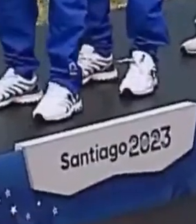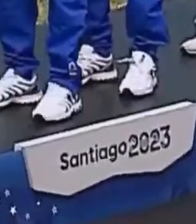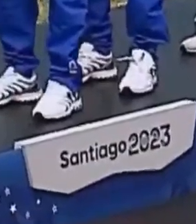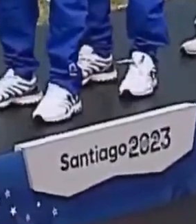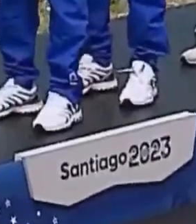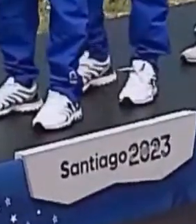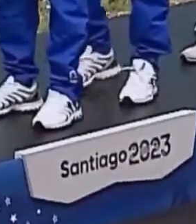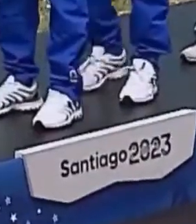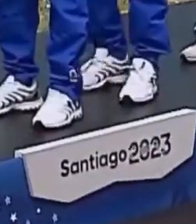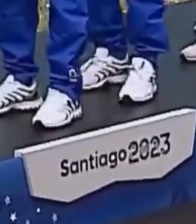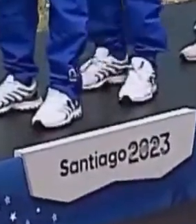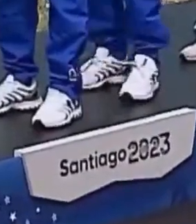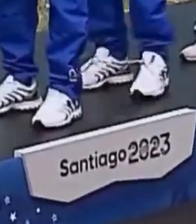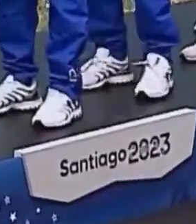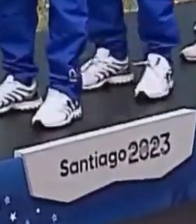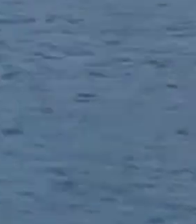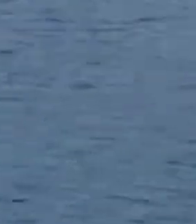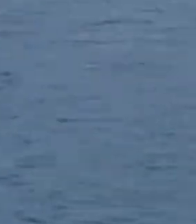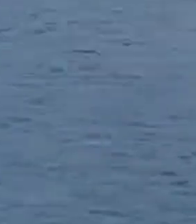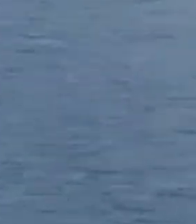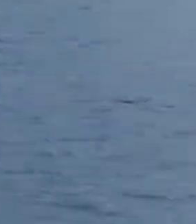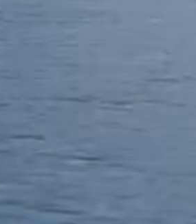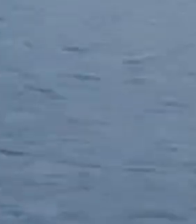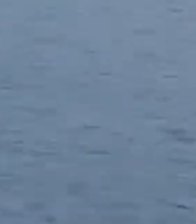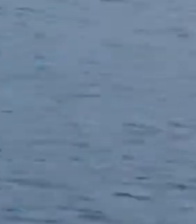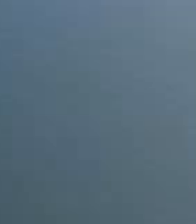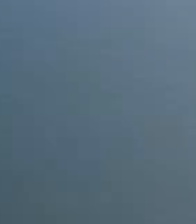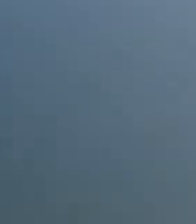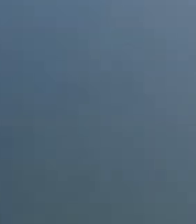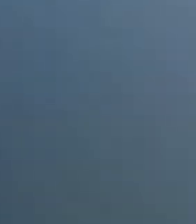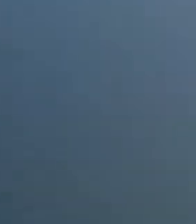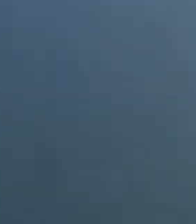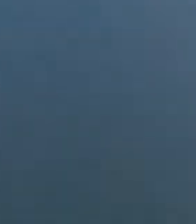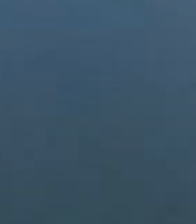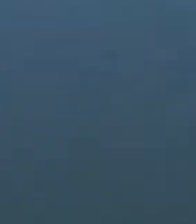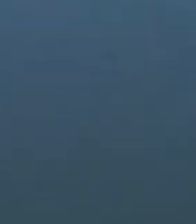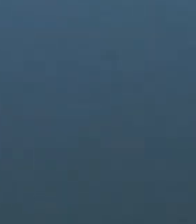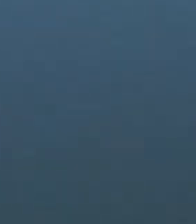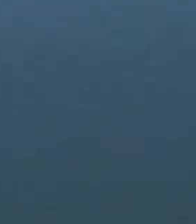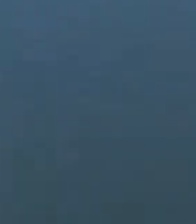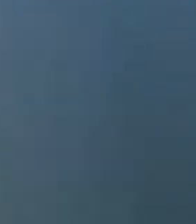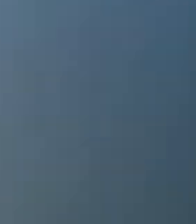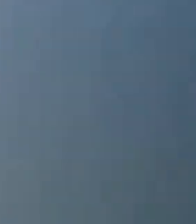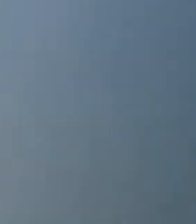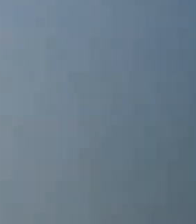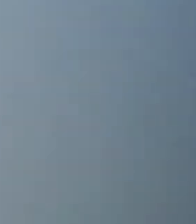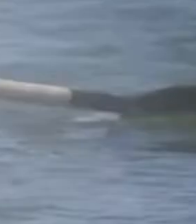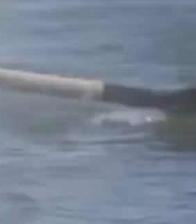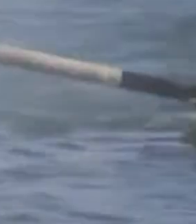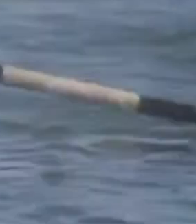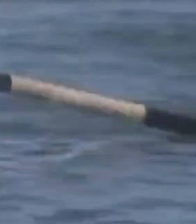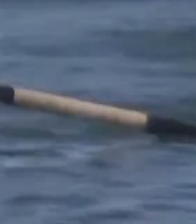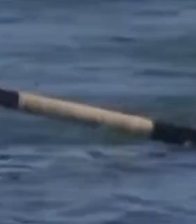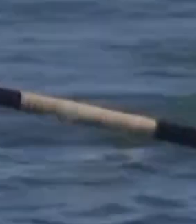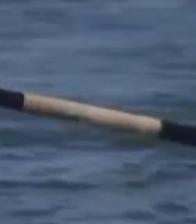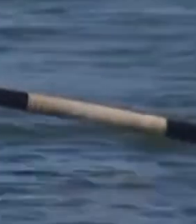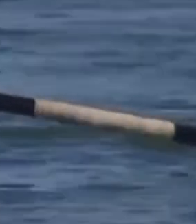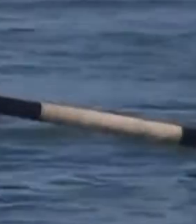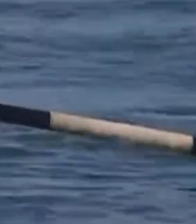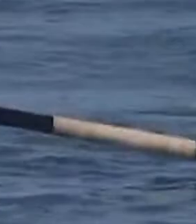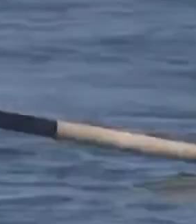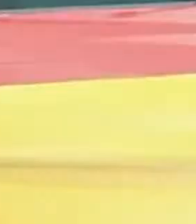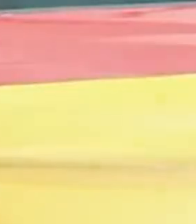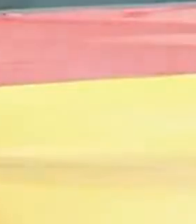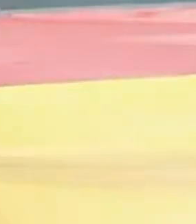siempre seré. El de San Antonio. Viene Cirilo, medalla de oro para Cuba. Aunque el mundo esté como